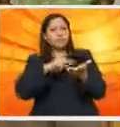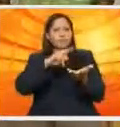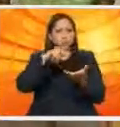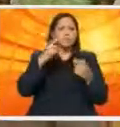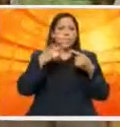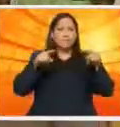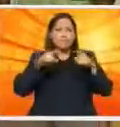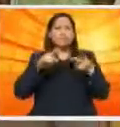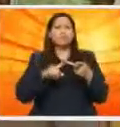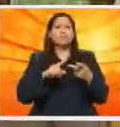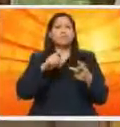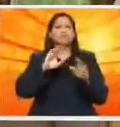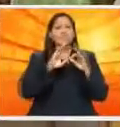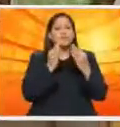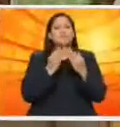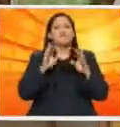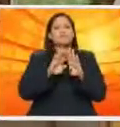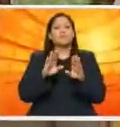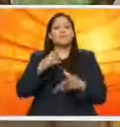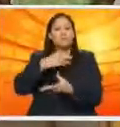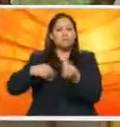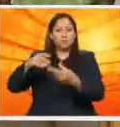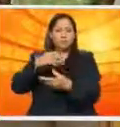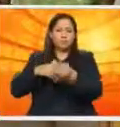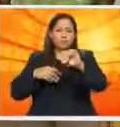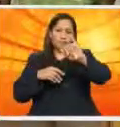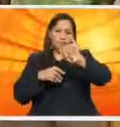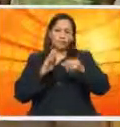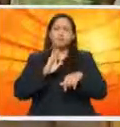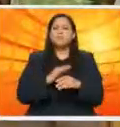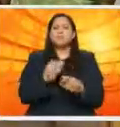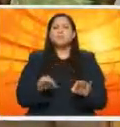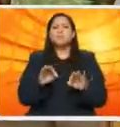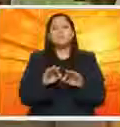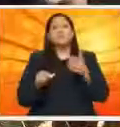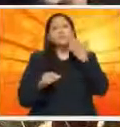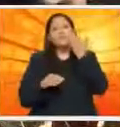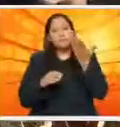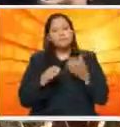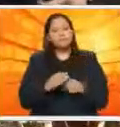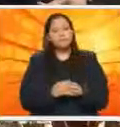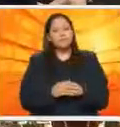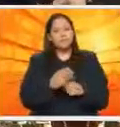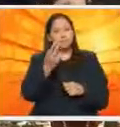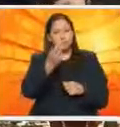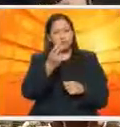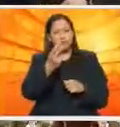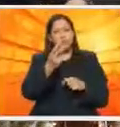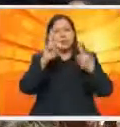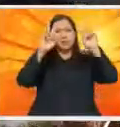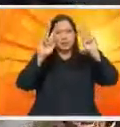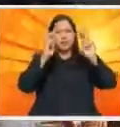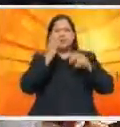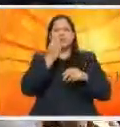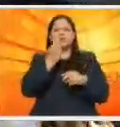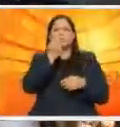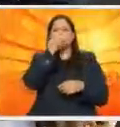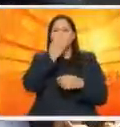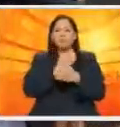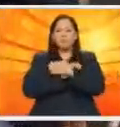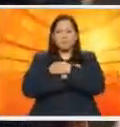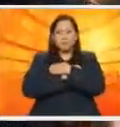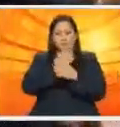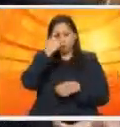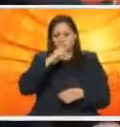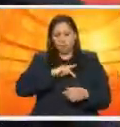forma de relacionarse, como bien dice, ¿no? Sí, lo que pretendemos es que Este eslogan de educación para la vida no sea